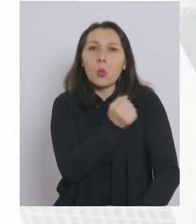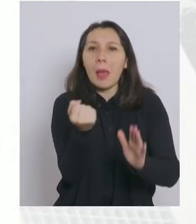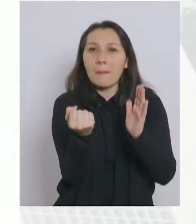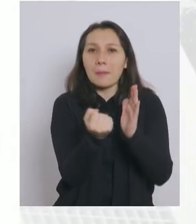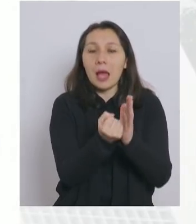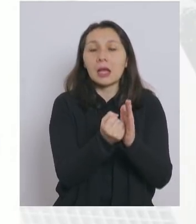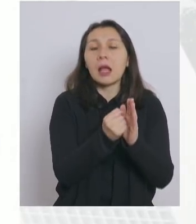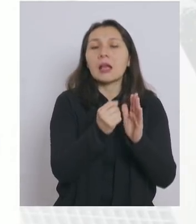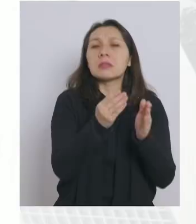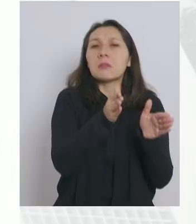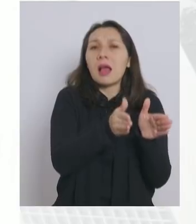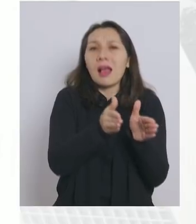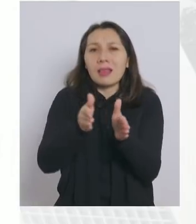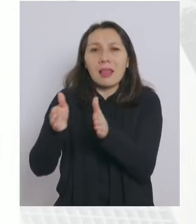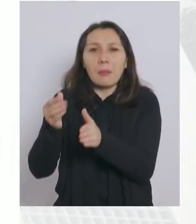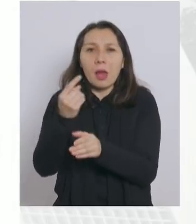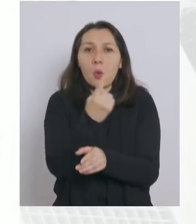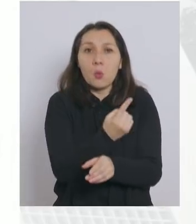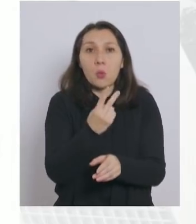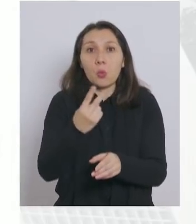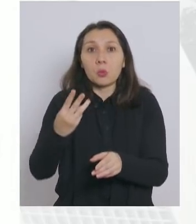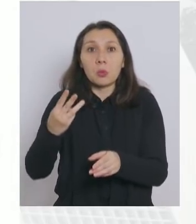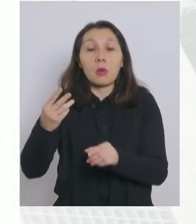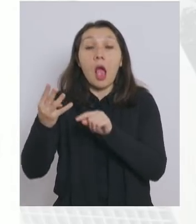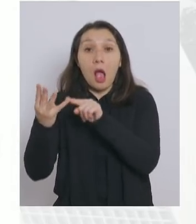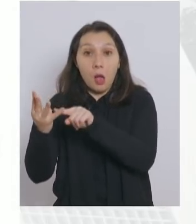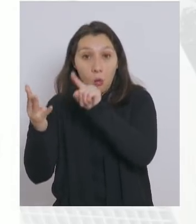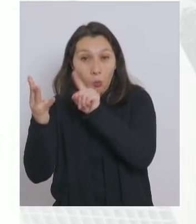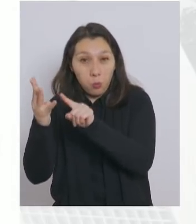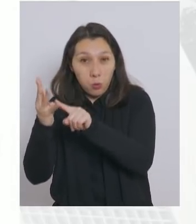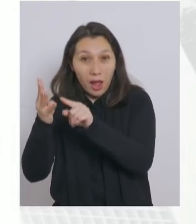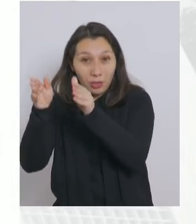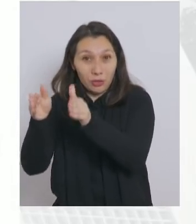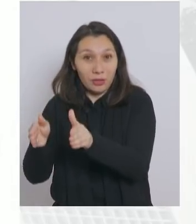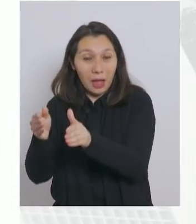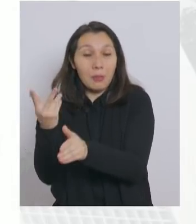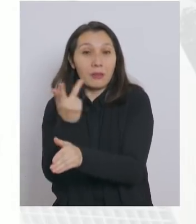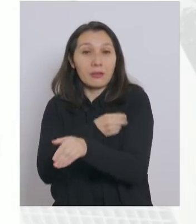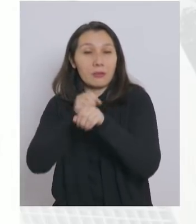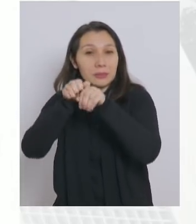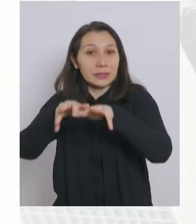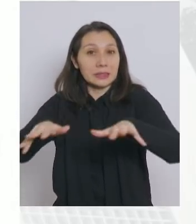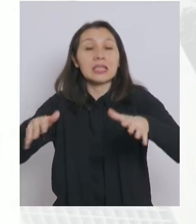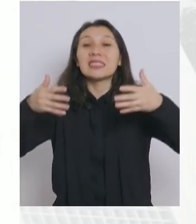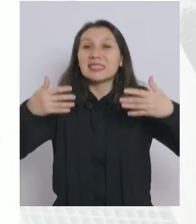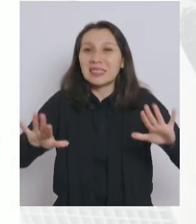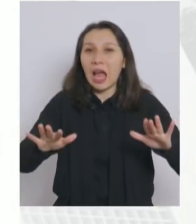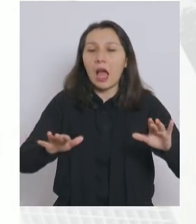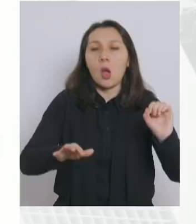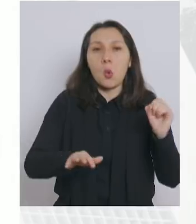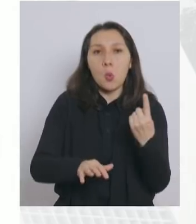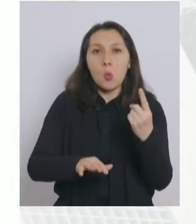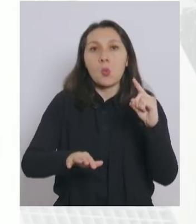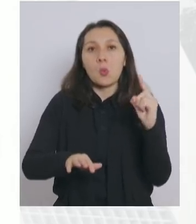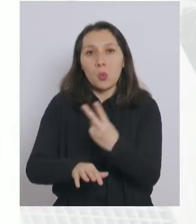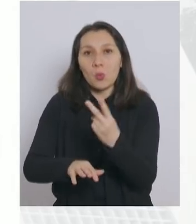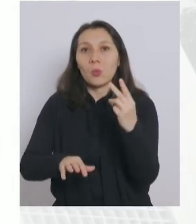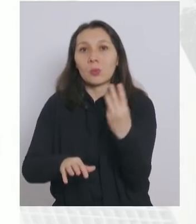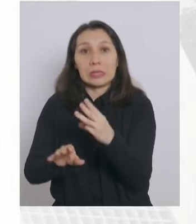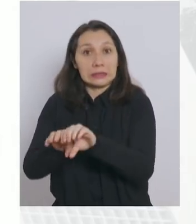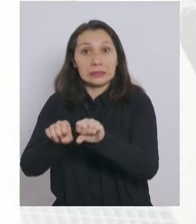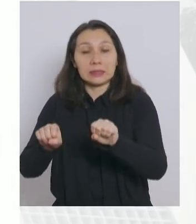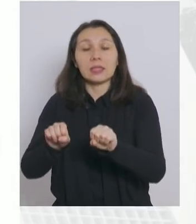fases y podemos encontrar que en fase 4 están, esto quiere decir que ya han pasado a fase 1, 2 y 3, las